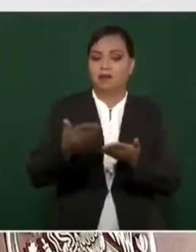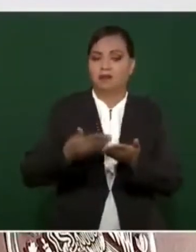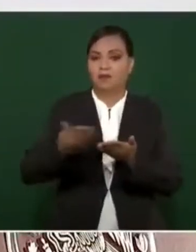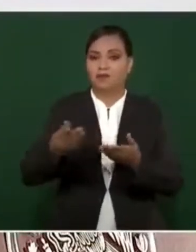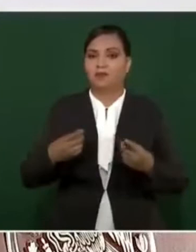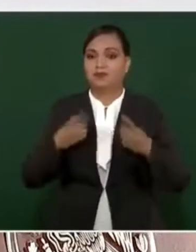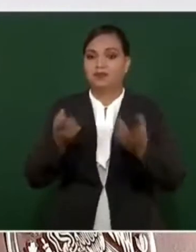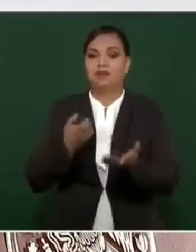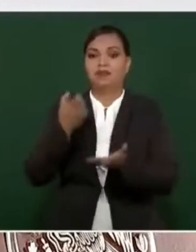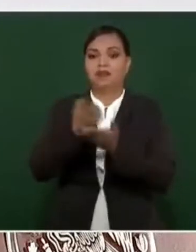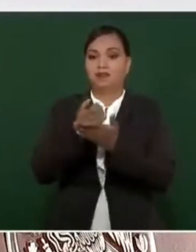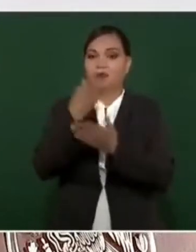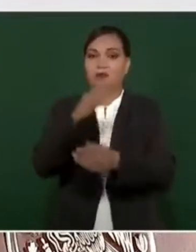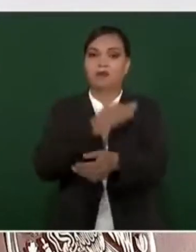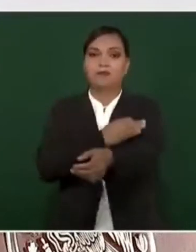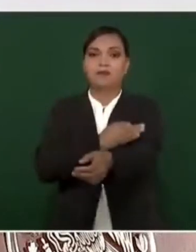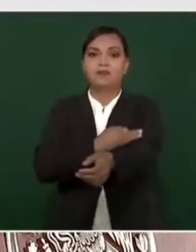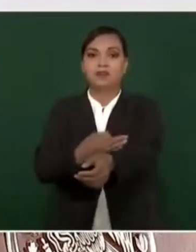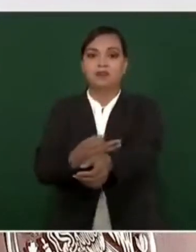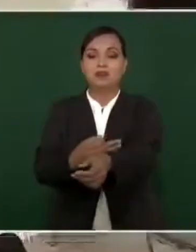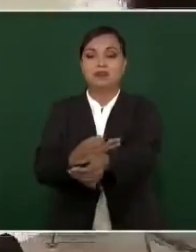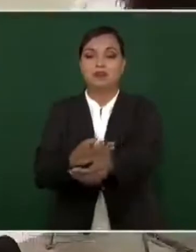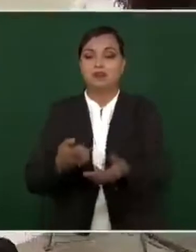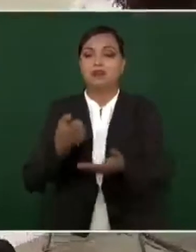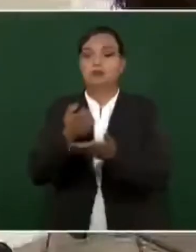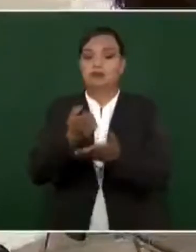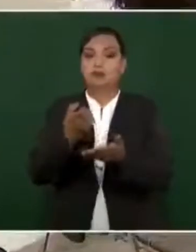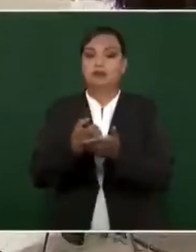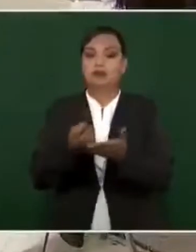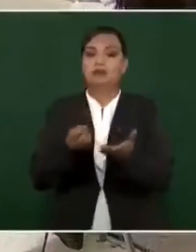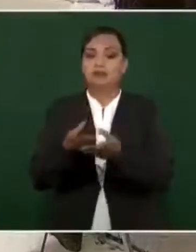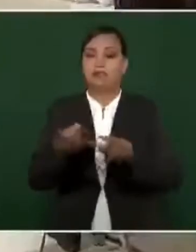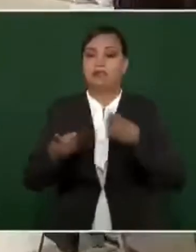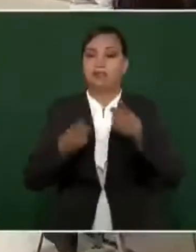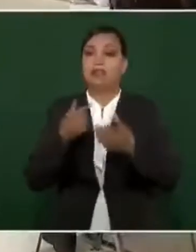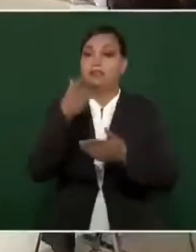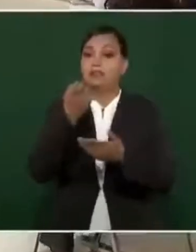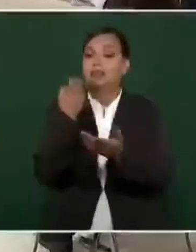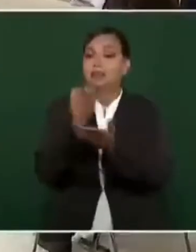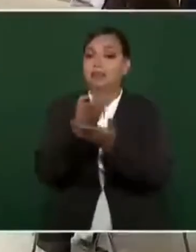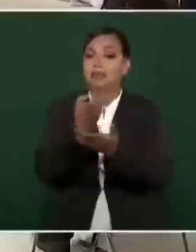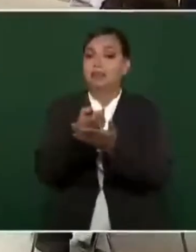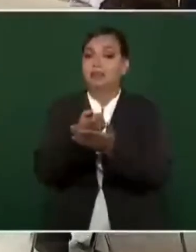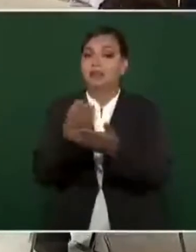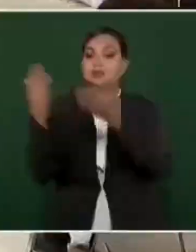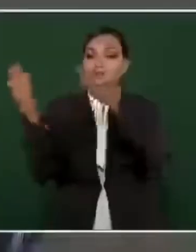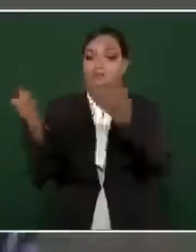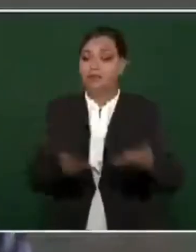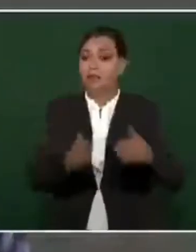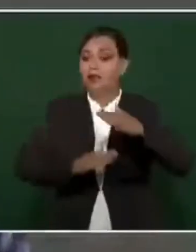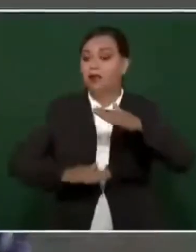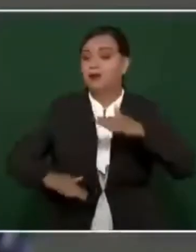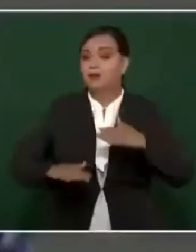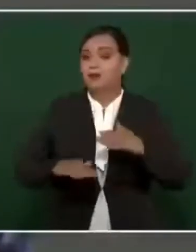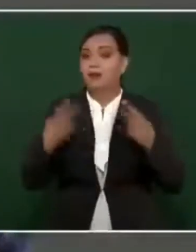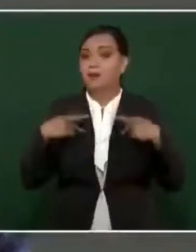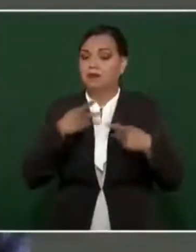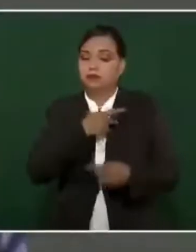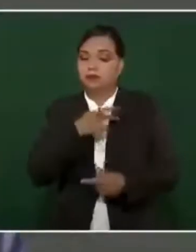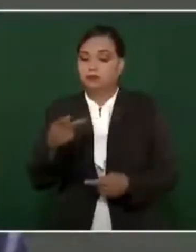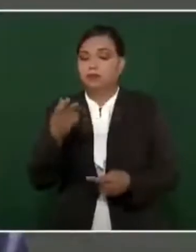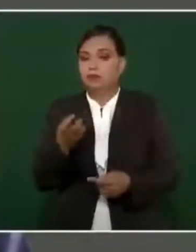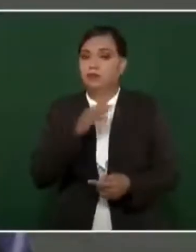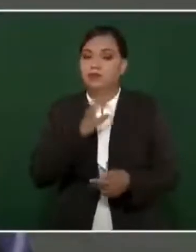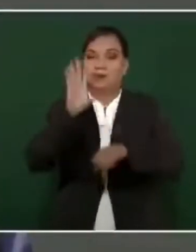dinero, esas remesas llegan abajo y eso nos permitió salir adelante. No